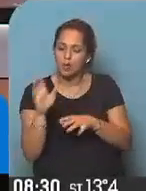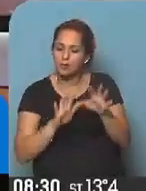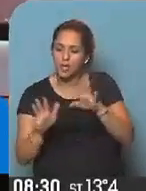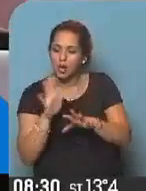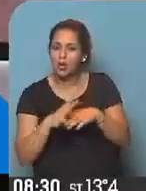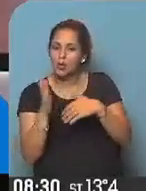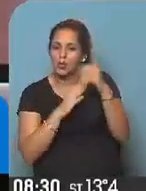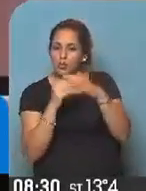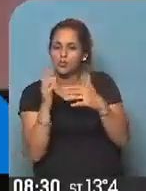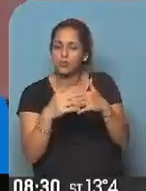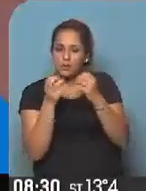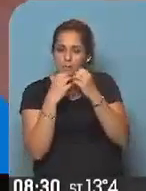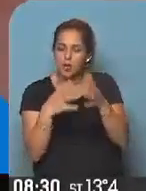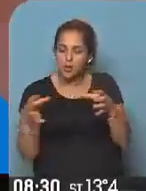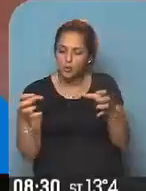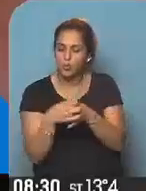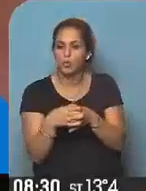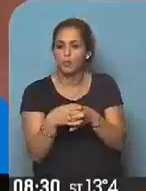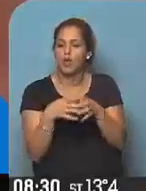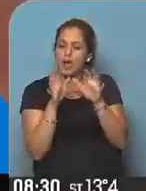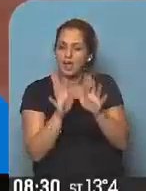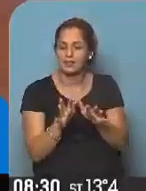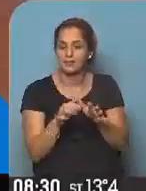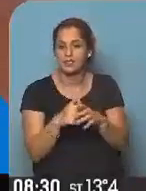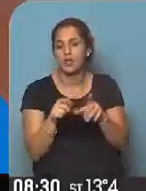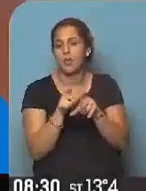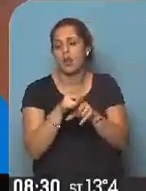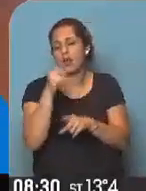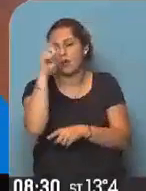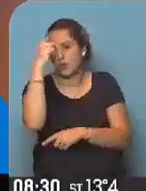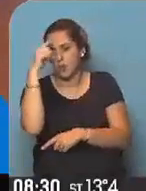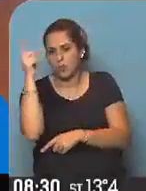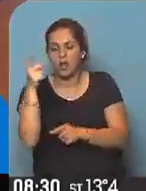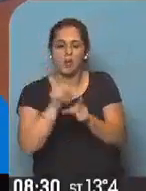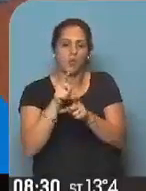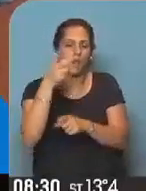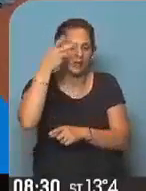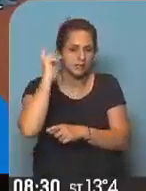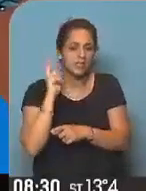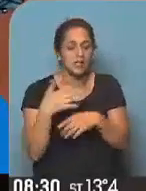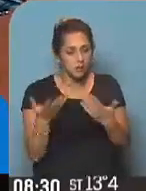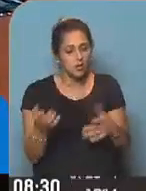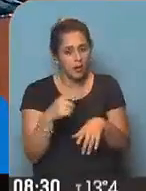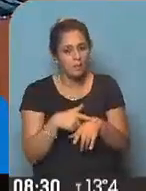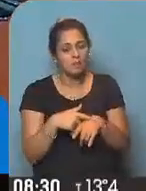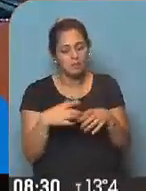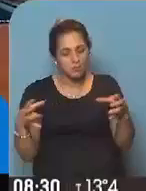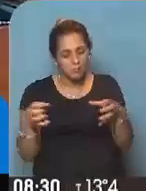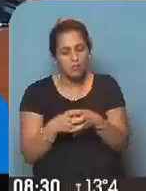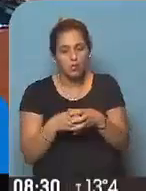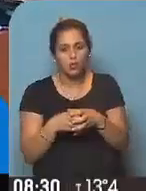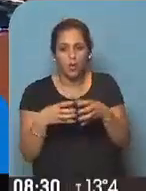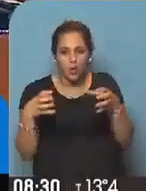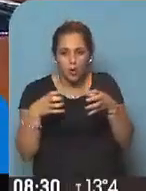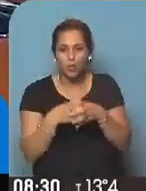puente y de una gran oposición unidad así es el frente amplio en uruguay en la concertación chilena es momento de construir grandes espacios de